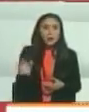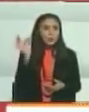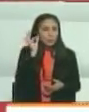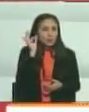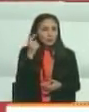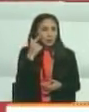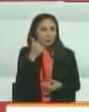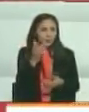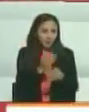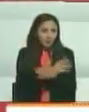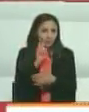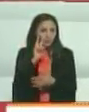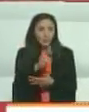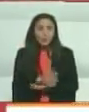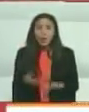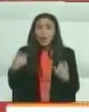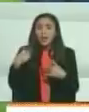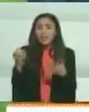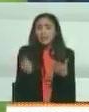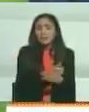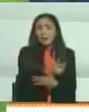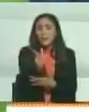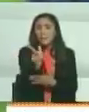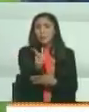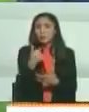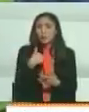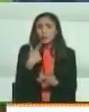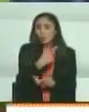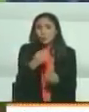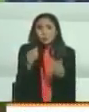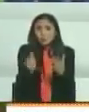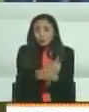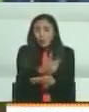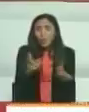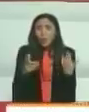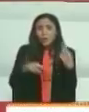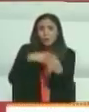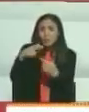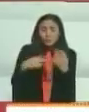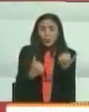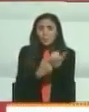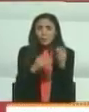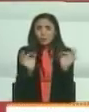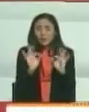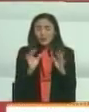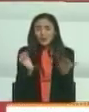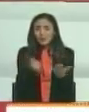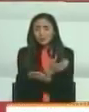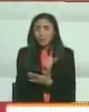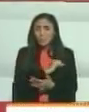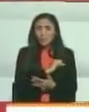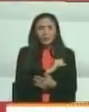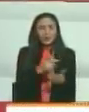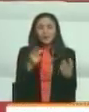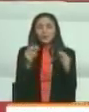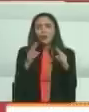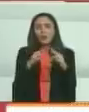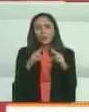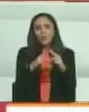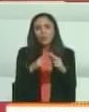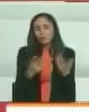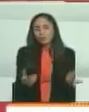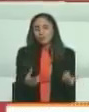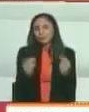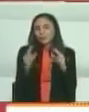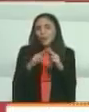Constituyente y se va a retirar del PSUV y va a decir yo no soy más revolucionaria. No la conocen. No la conocen ni conocen a